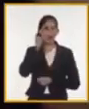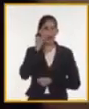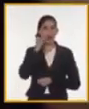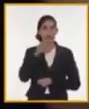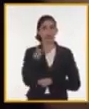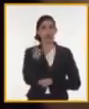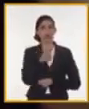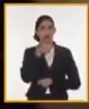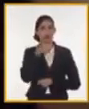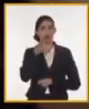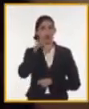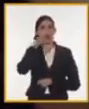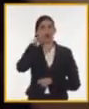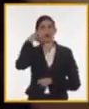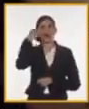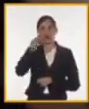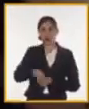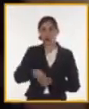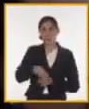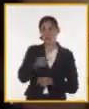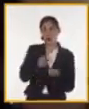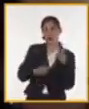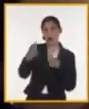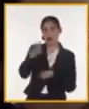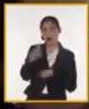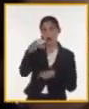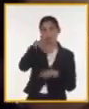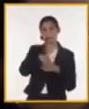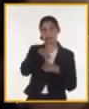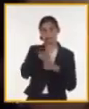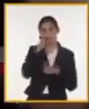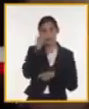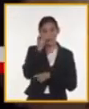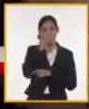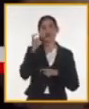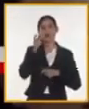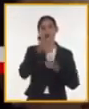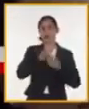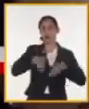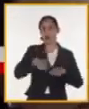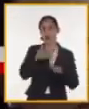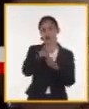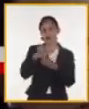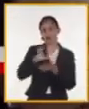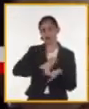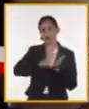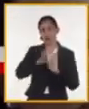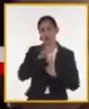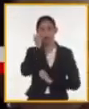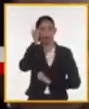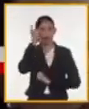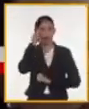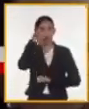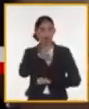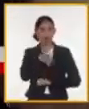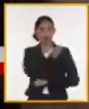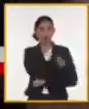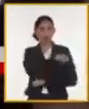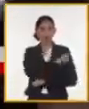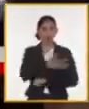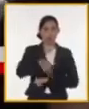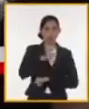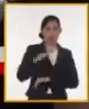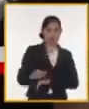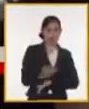normas internas que han tenido un impacto en la población, porque en la medida que hemos ido perfeccionando nuestros sistemas